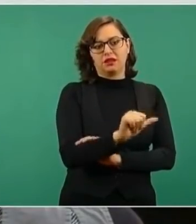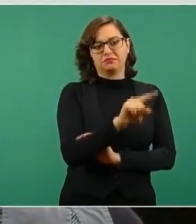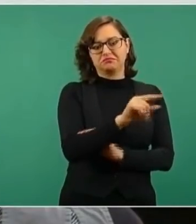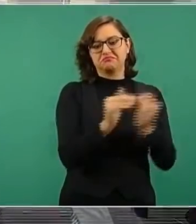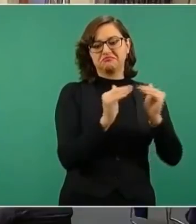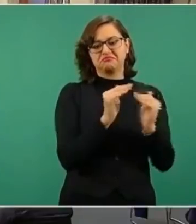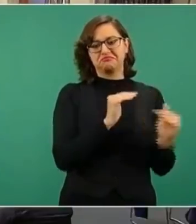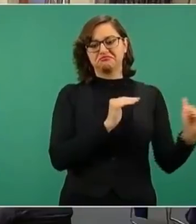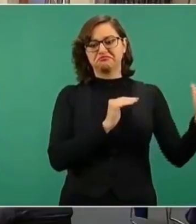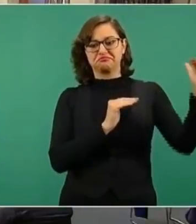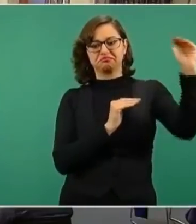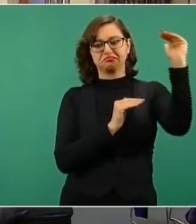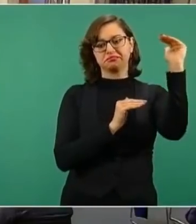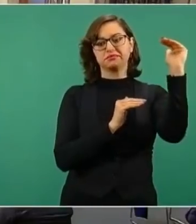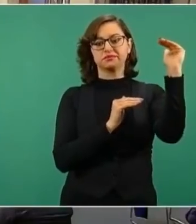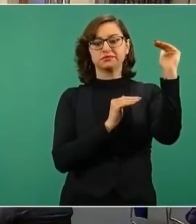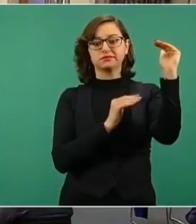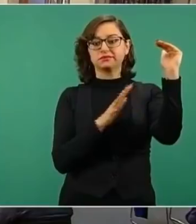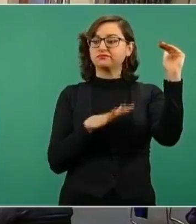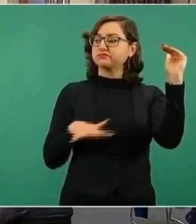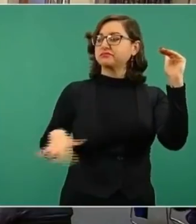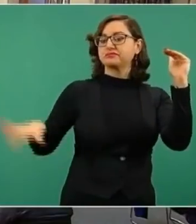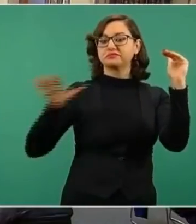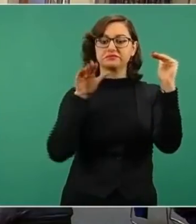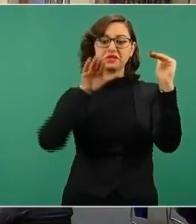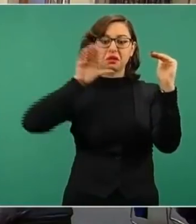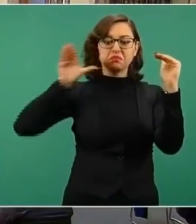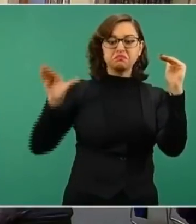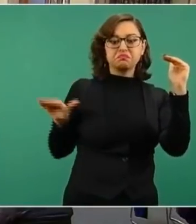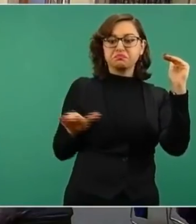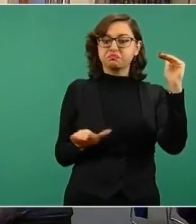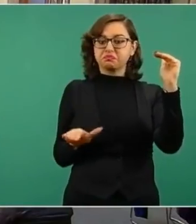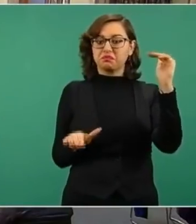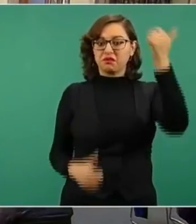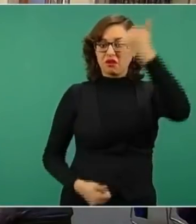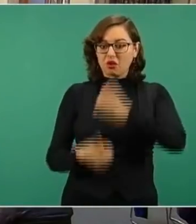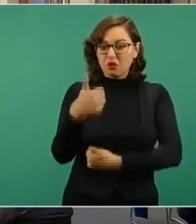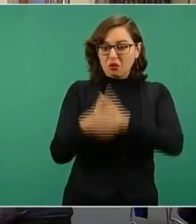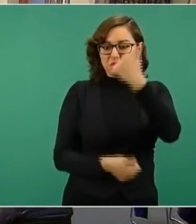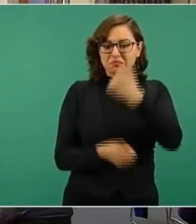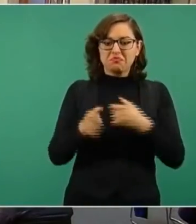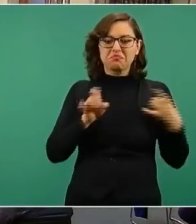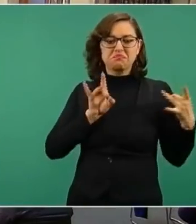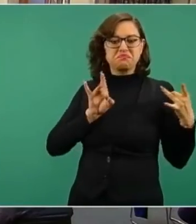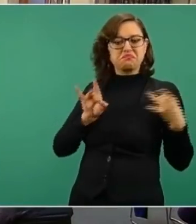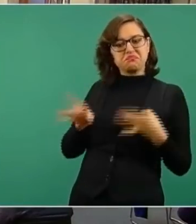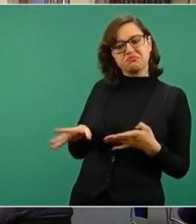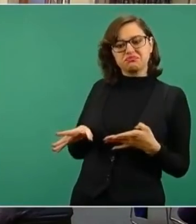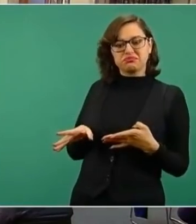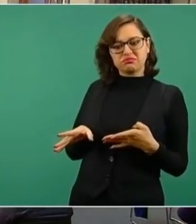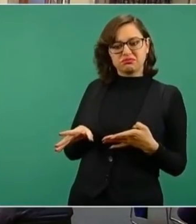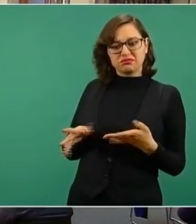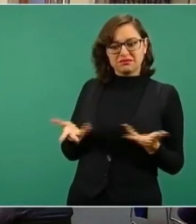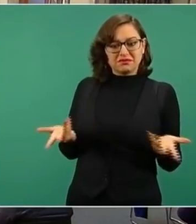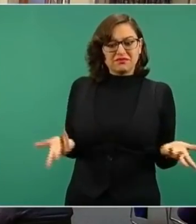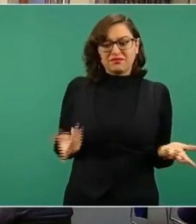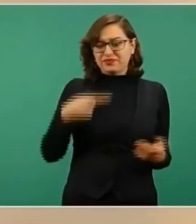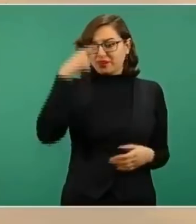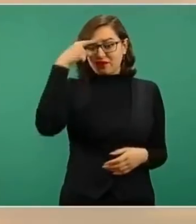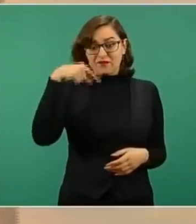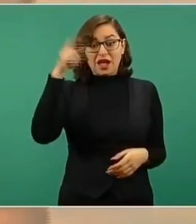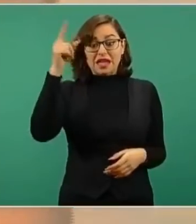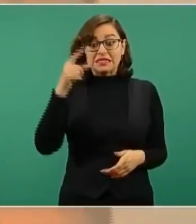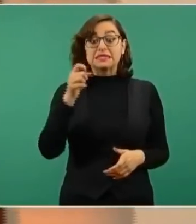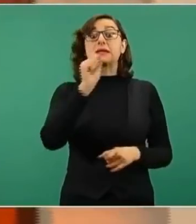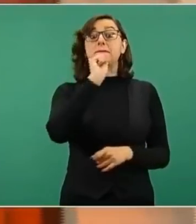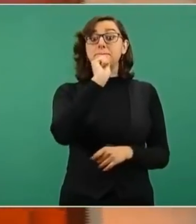también competencia desleal. Hay un trato inequitativo y desigual con empresas del mismo tipo, con las mismas tiendas de